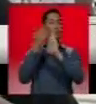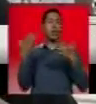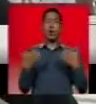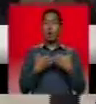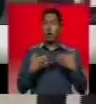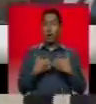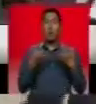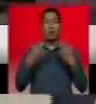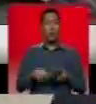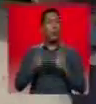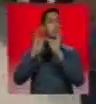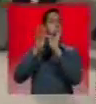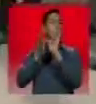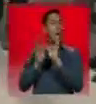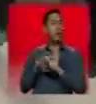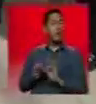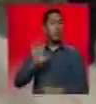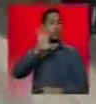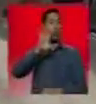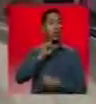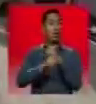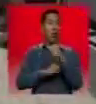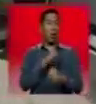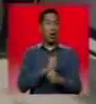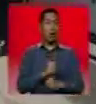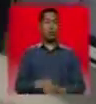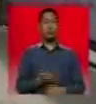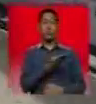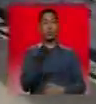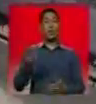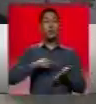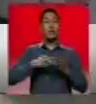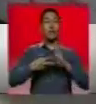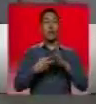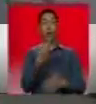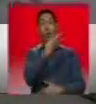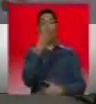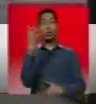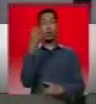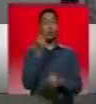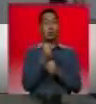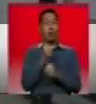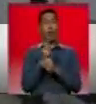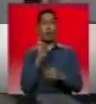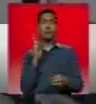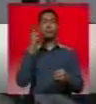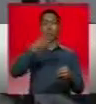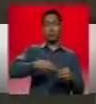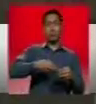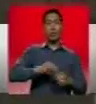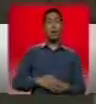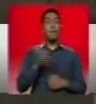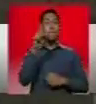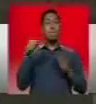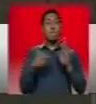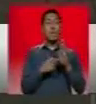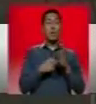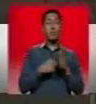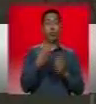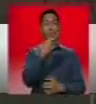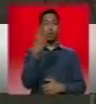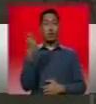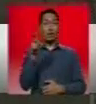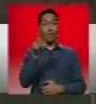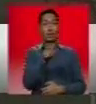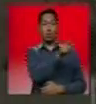por 5 años. El proyecto genera 400 plazas de trabajo directos y más de 1.200 de manera indirecta. Alrededor